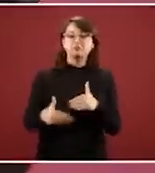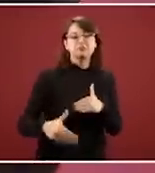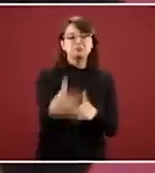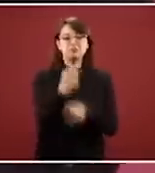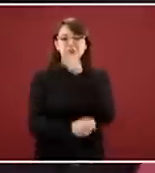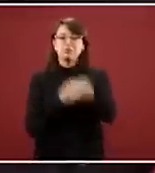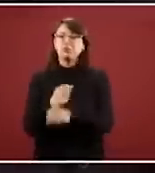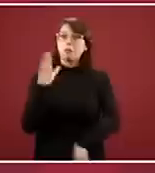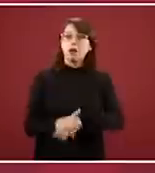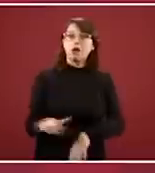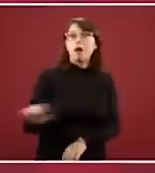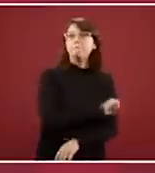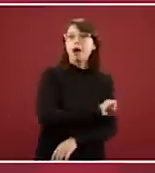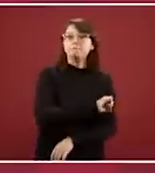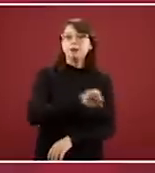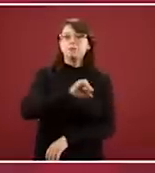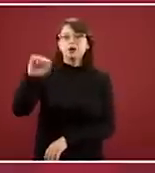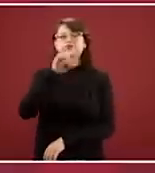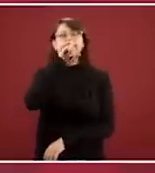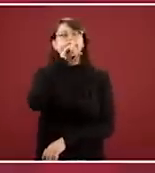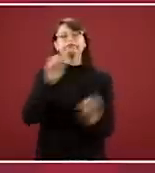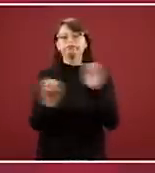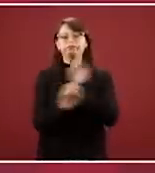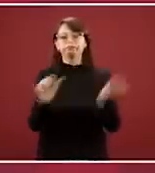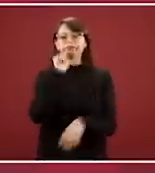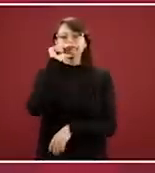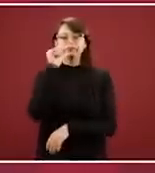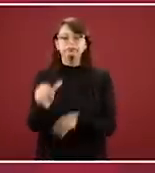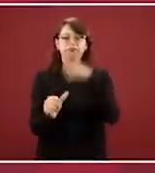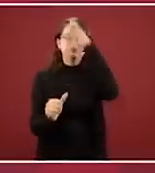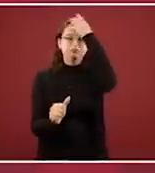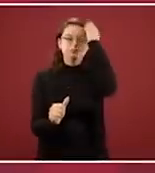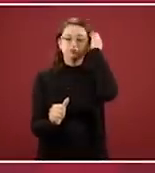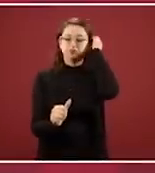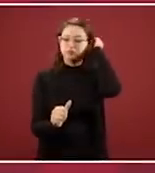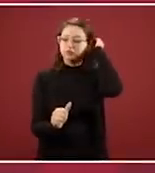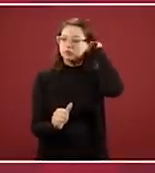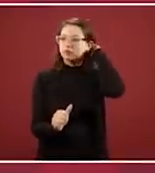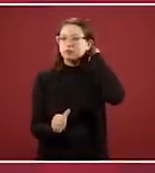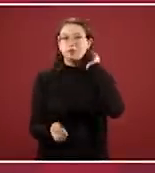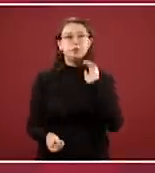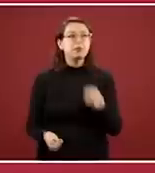repito, por primera vez en muchos años, no sé en cuántos,